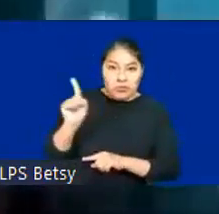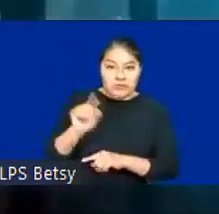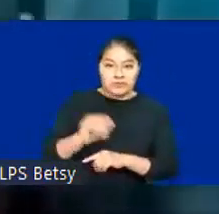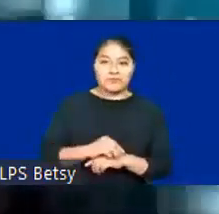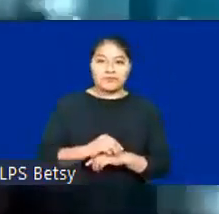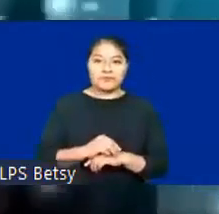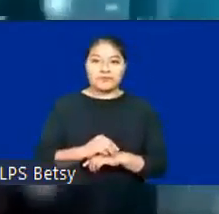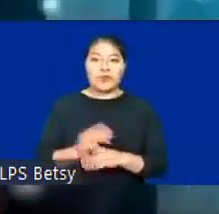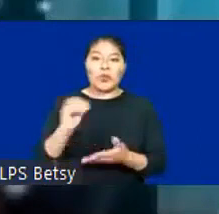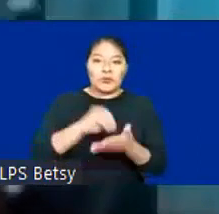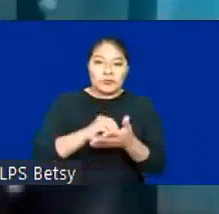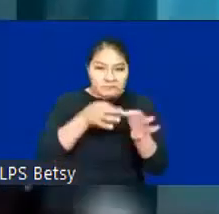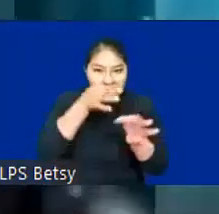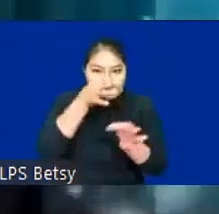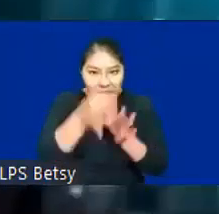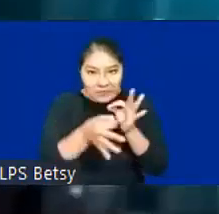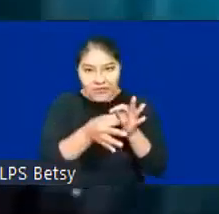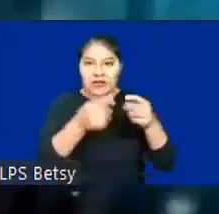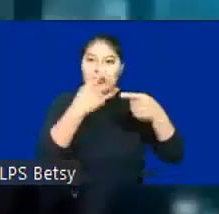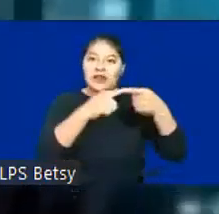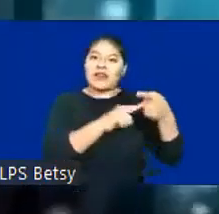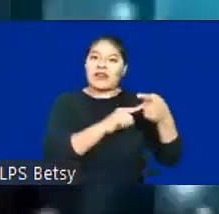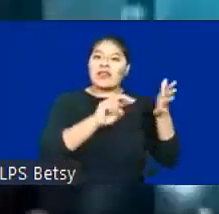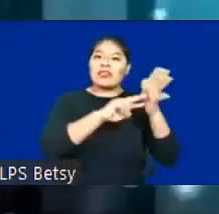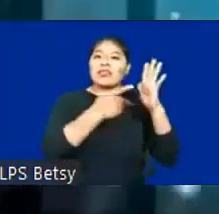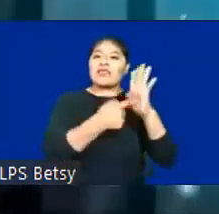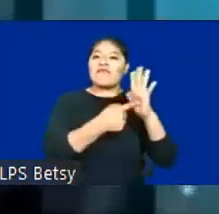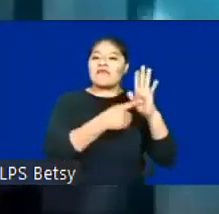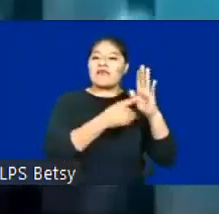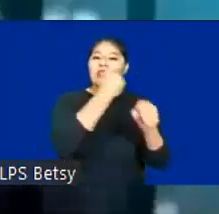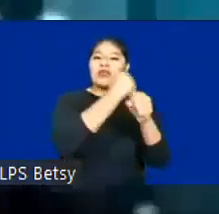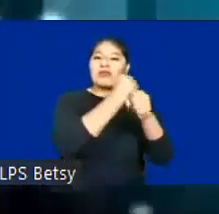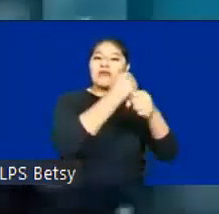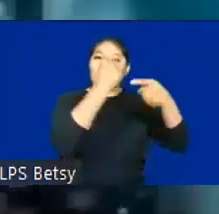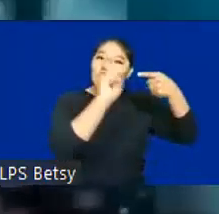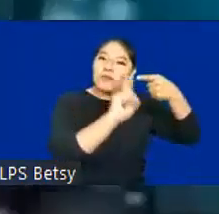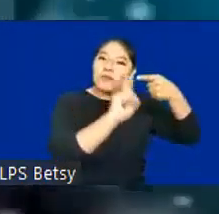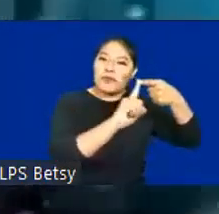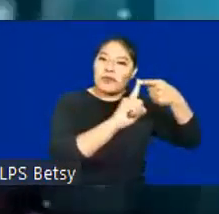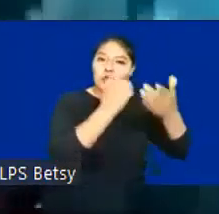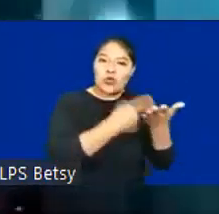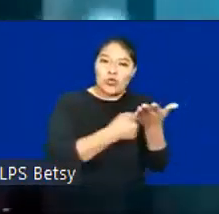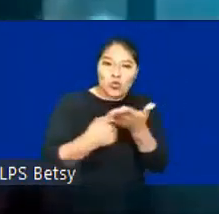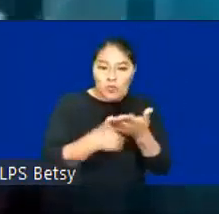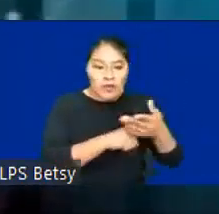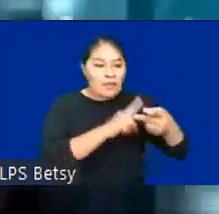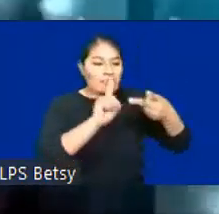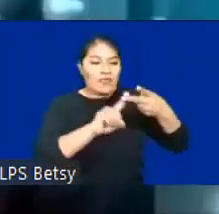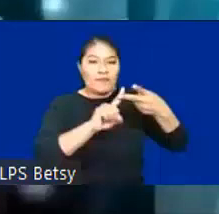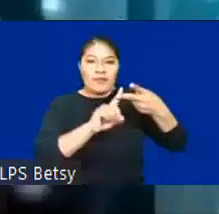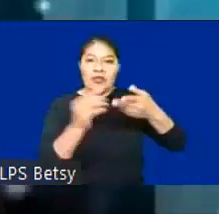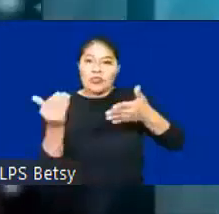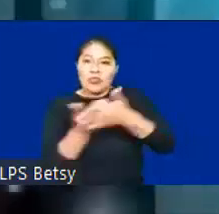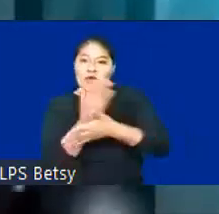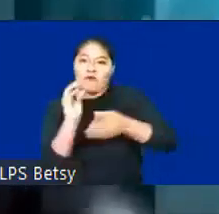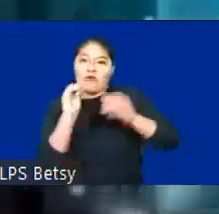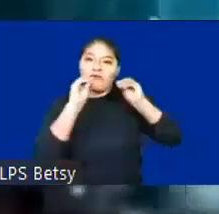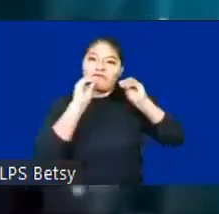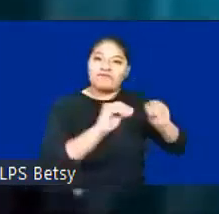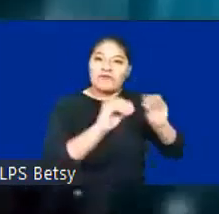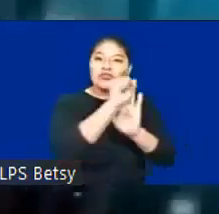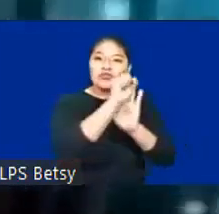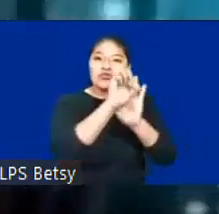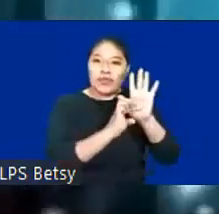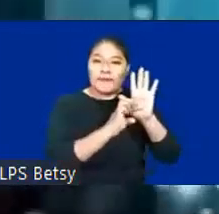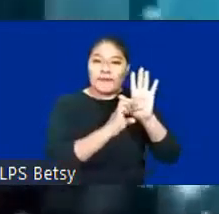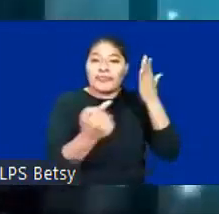elaborar el plan de gobierno digital y liderar la implementación de la transformación digital dentro de la entidad. Entonces, este